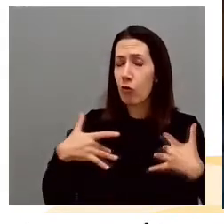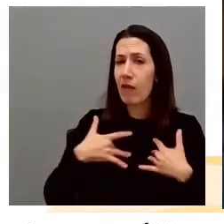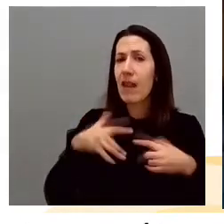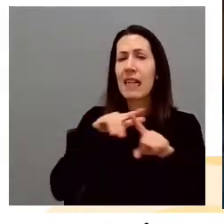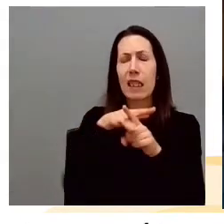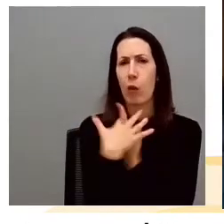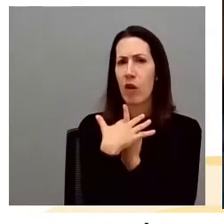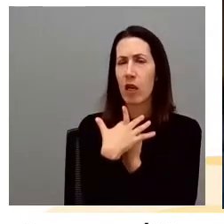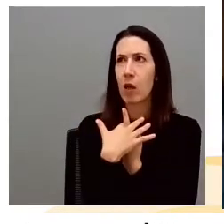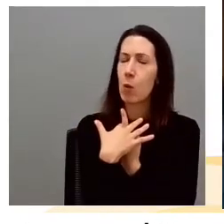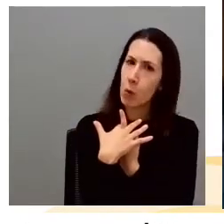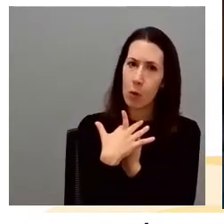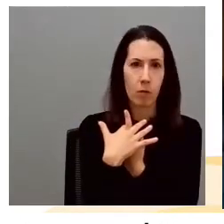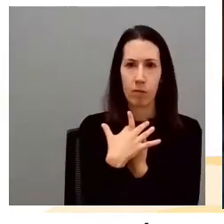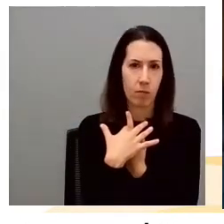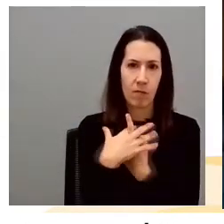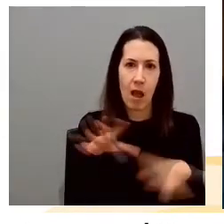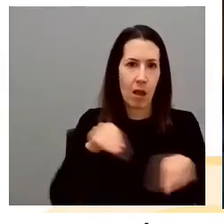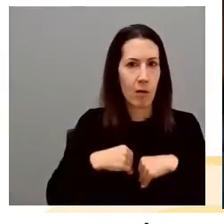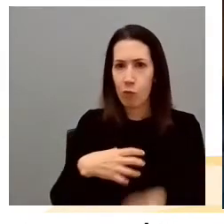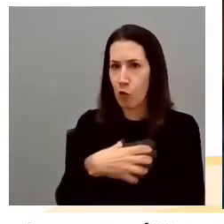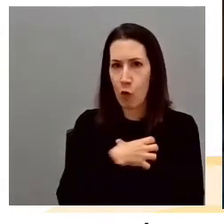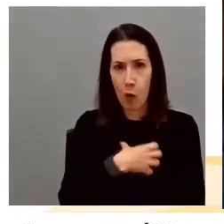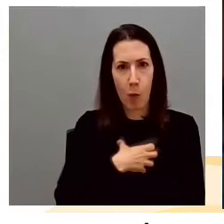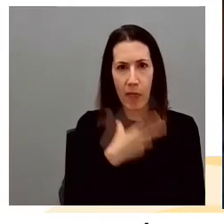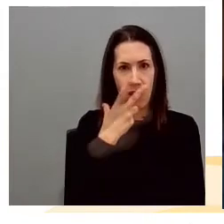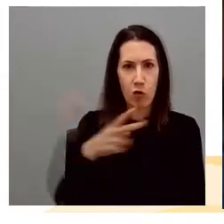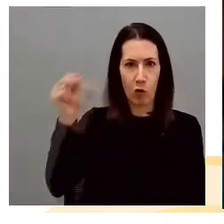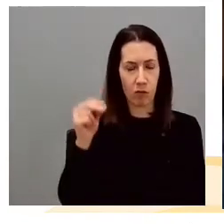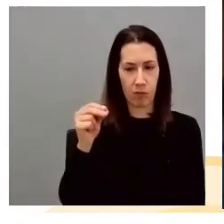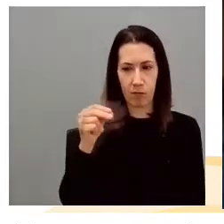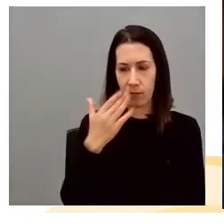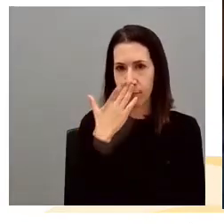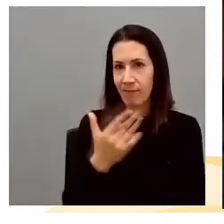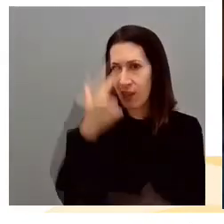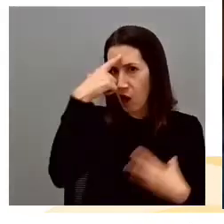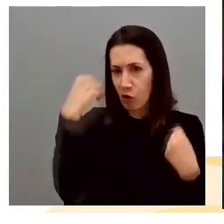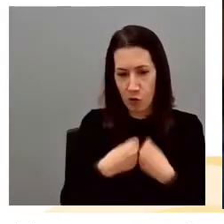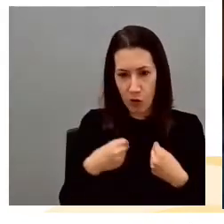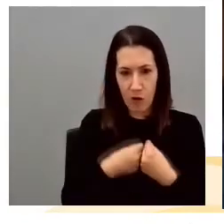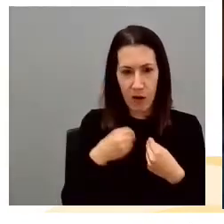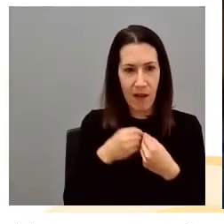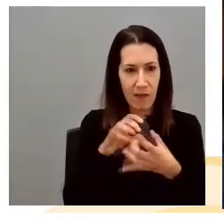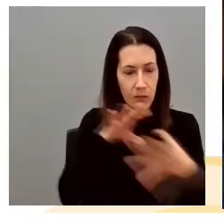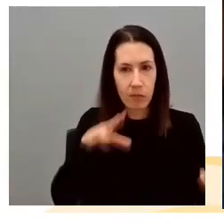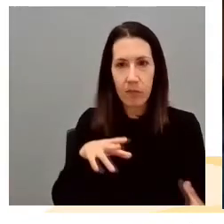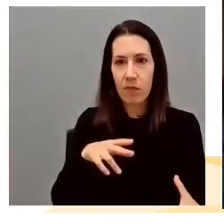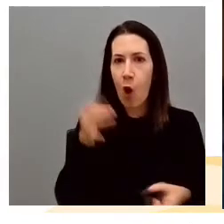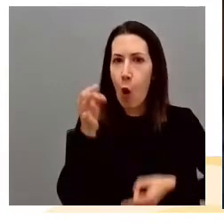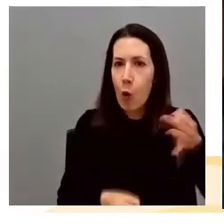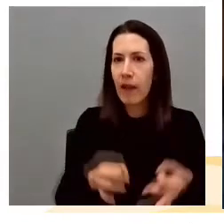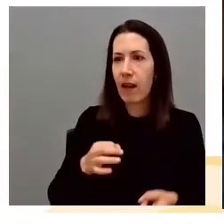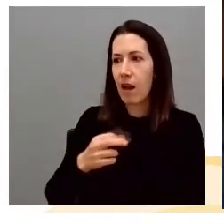en absoluto admisibles, que estaban fuera de toda lógica jurídica, política,